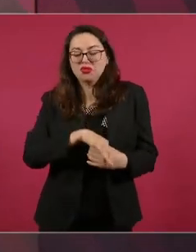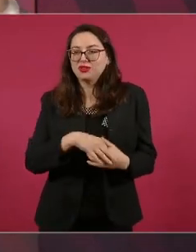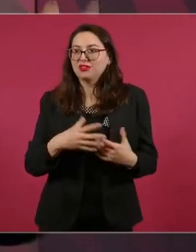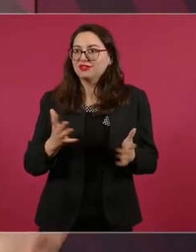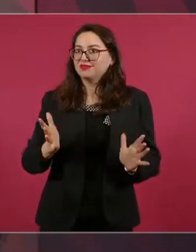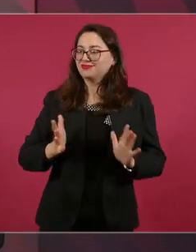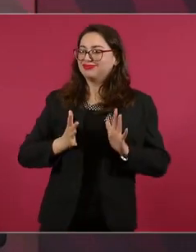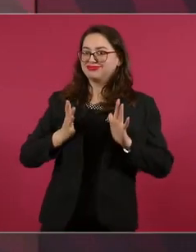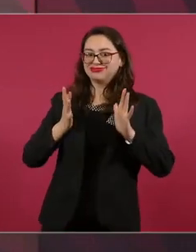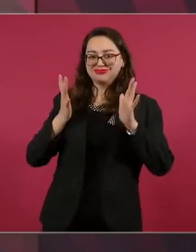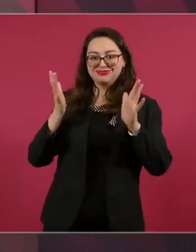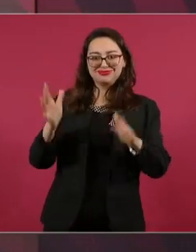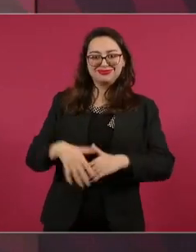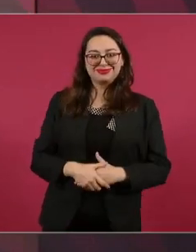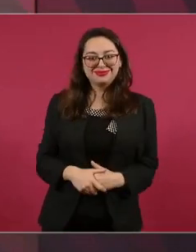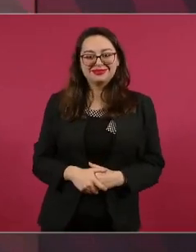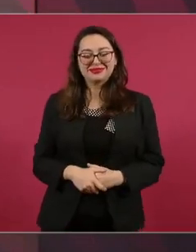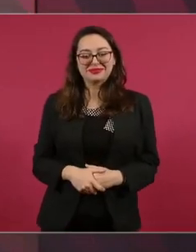Entonces,